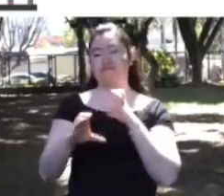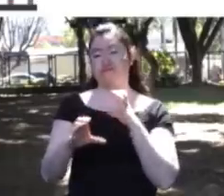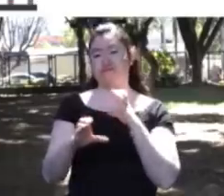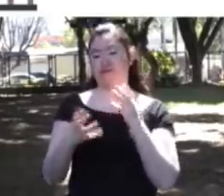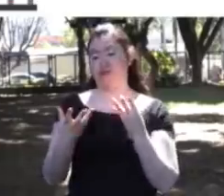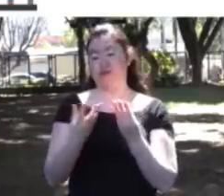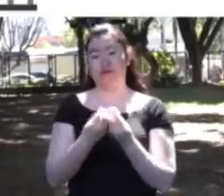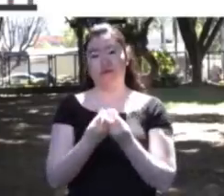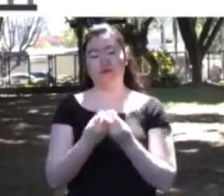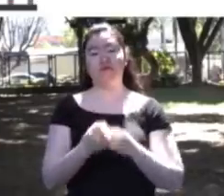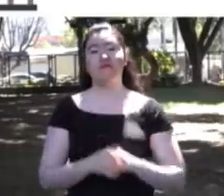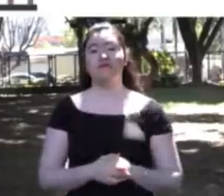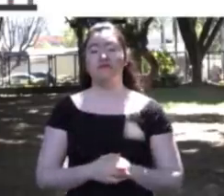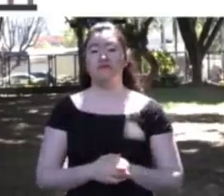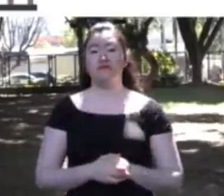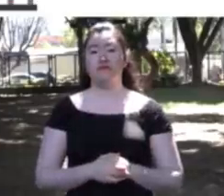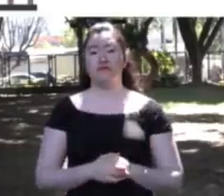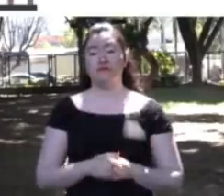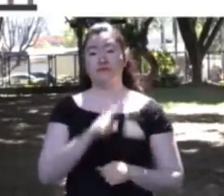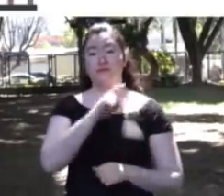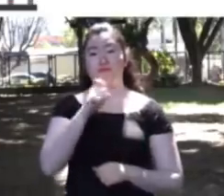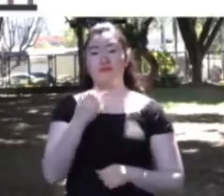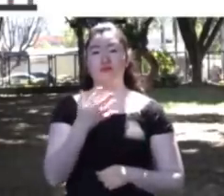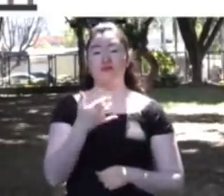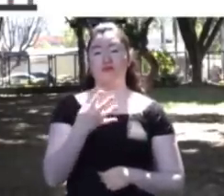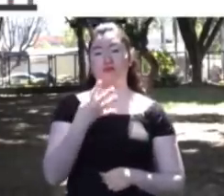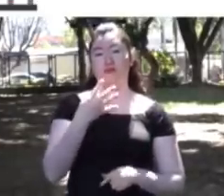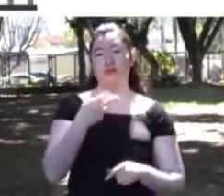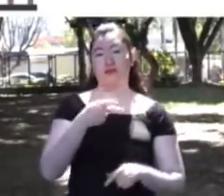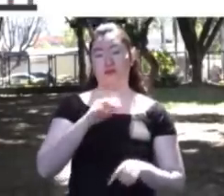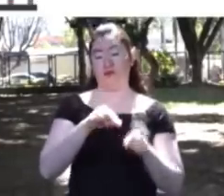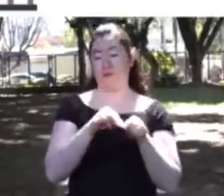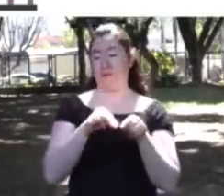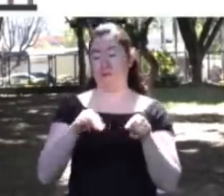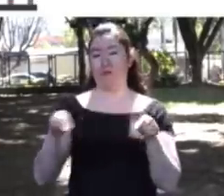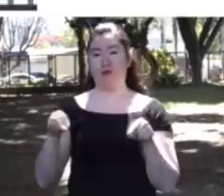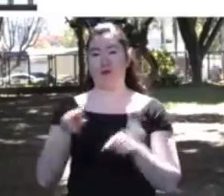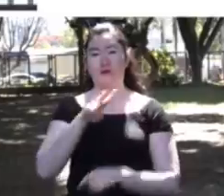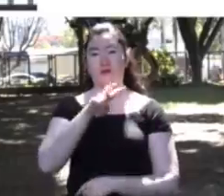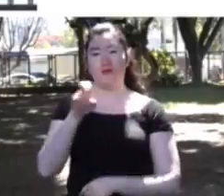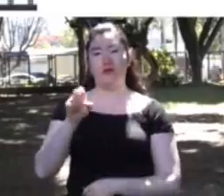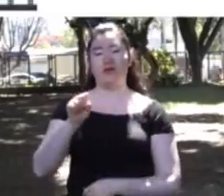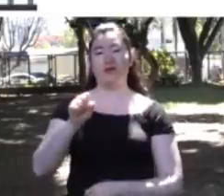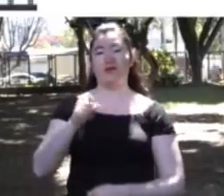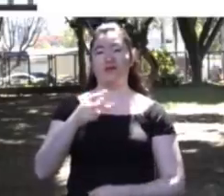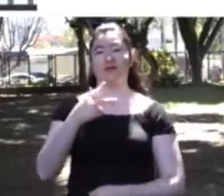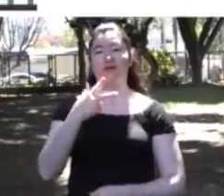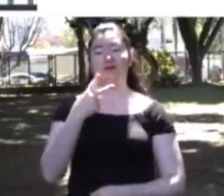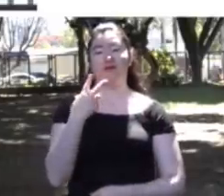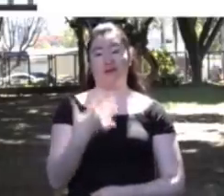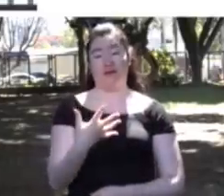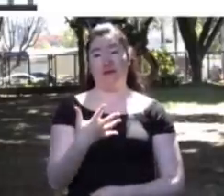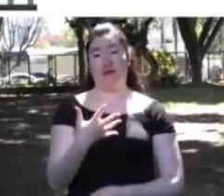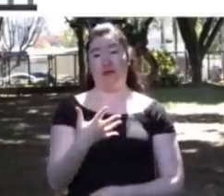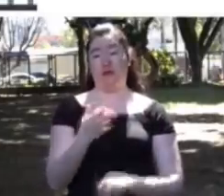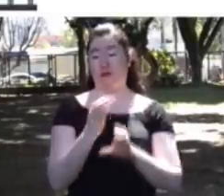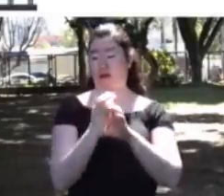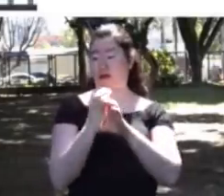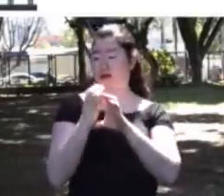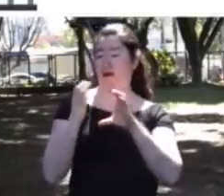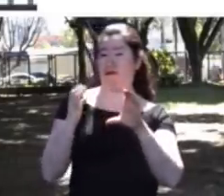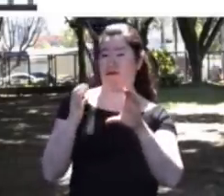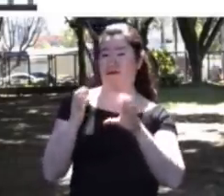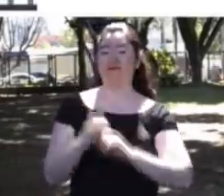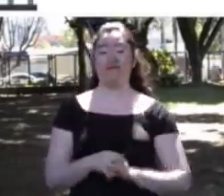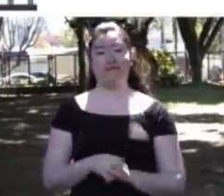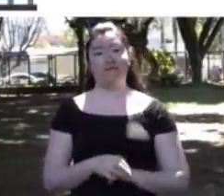y 154 kilómetros y un total de 265 unidades. La ampliación de la